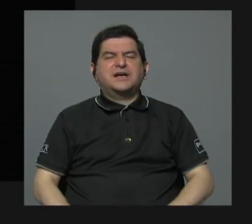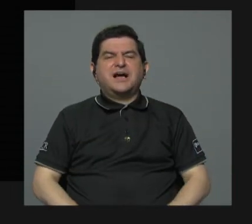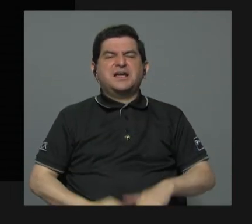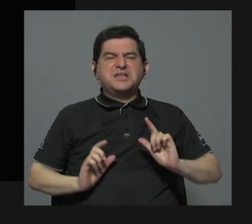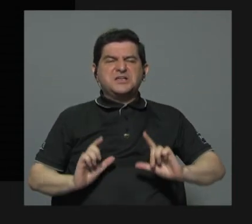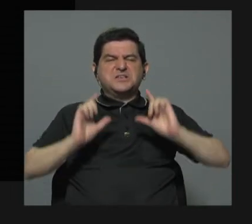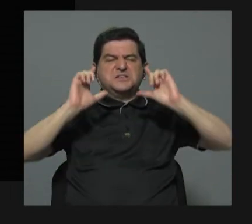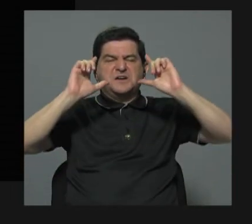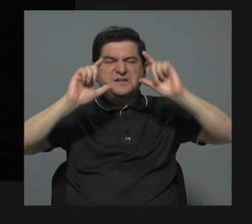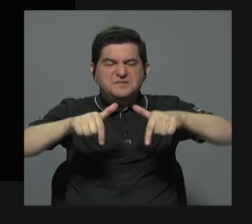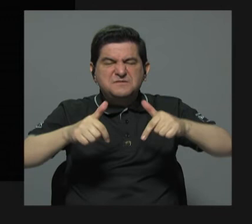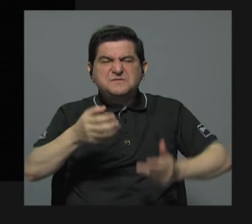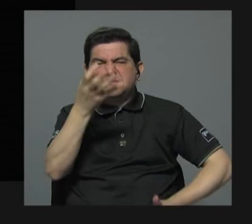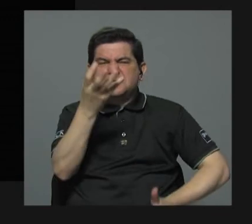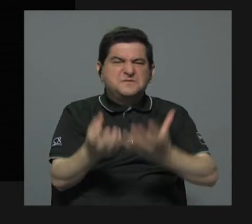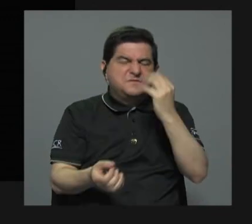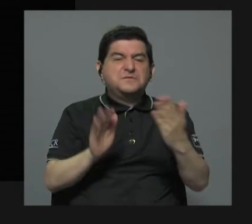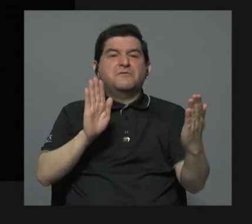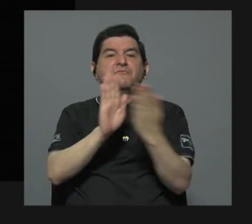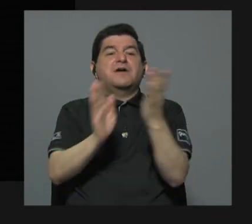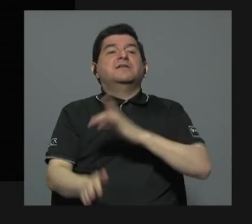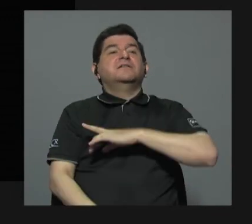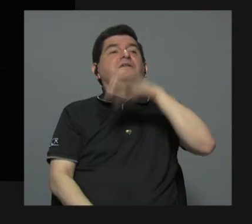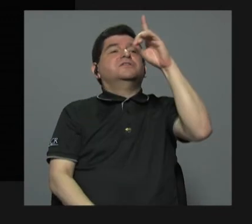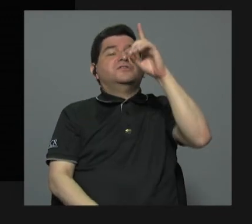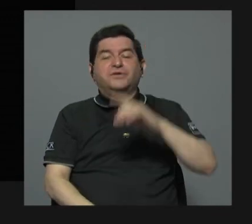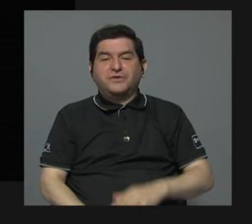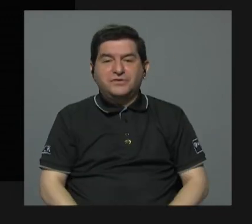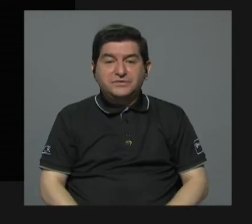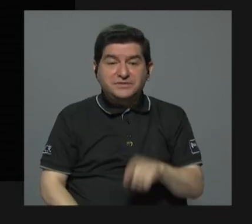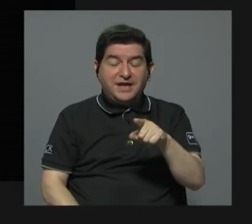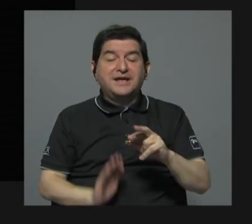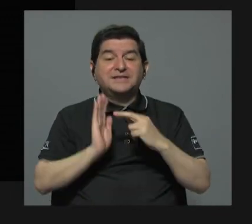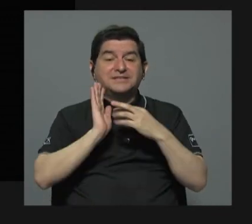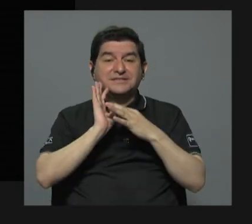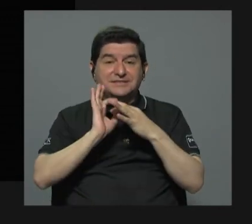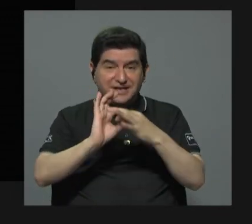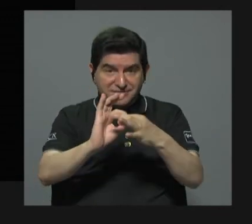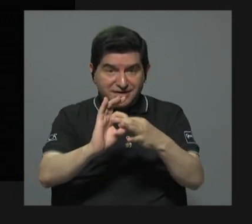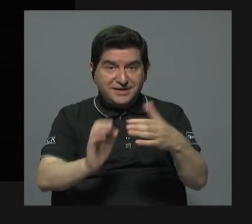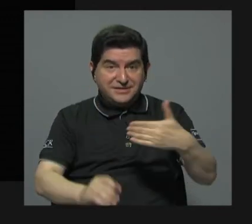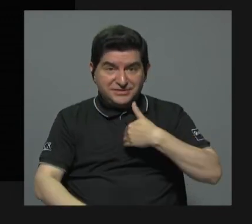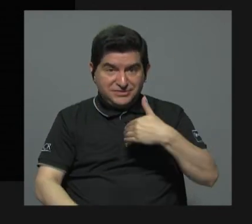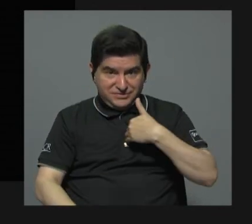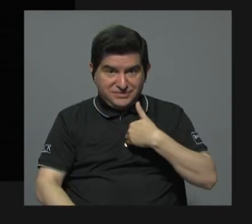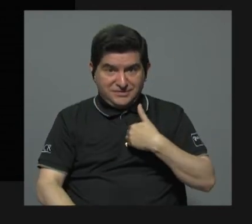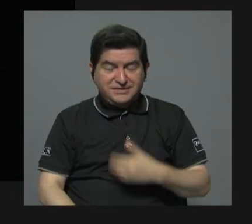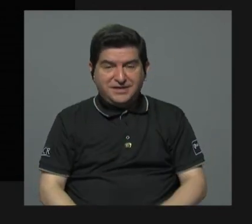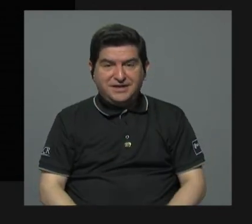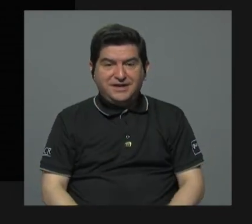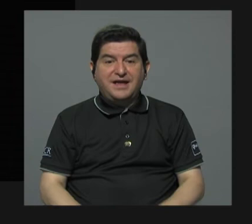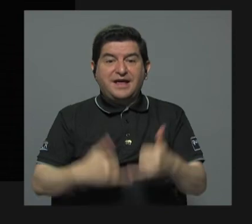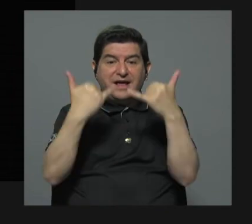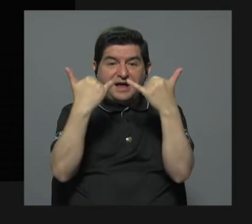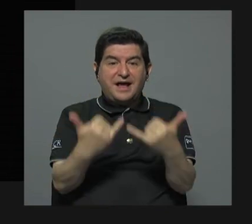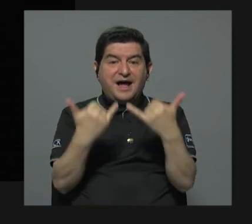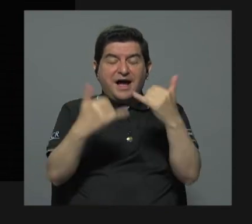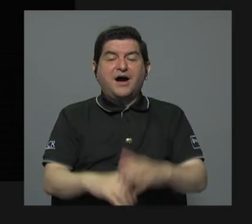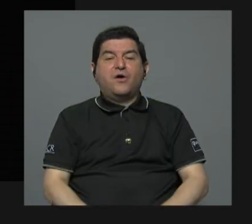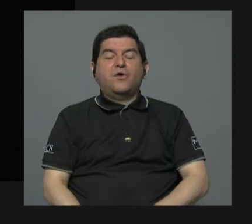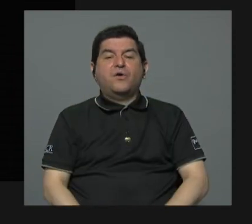el dios. Entonces, nuevamente otra vez, ¿no? Esas referencias bueno, ahora en este caso al